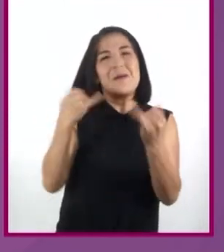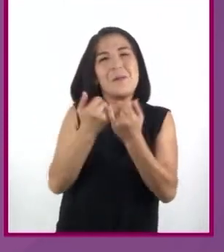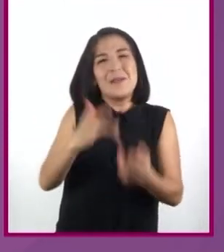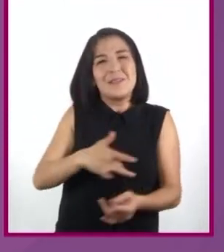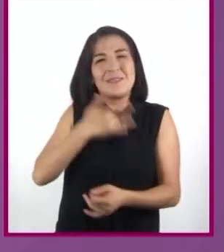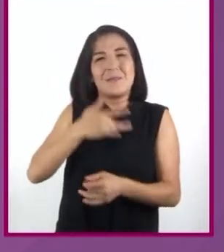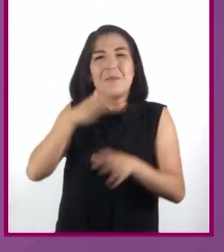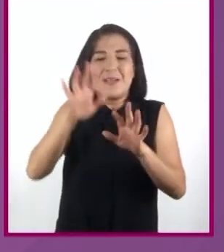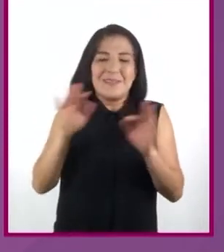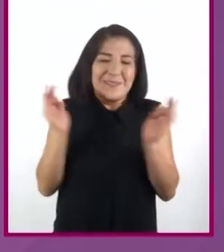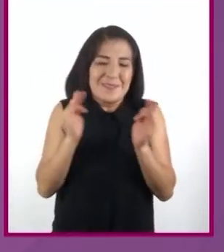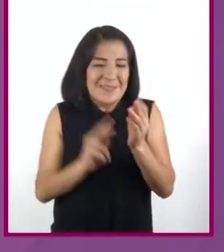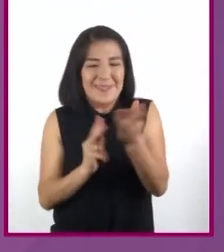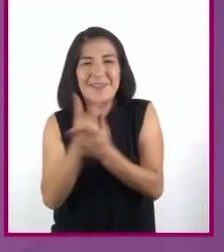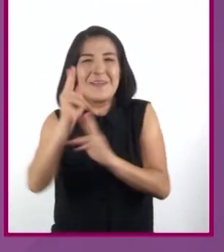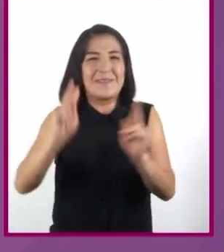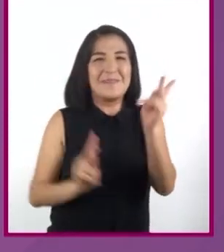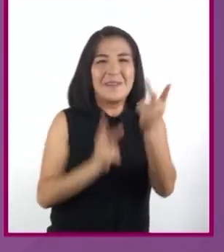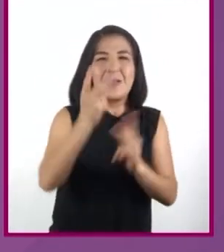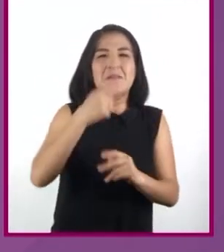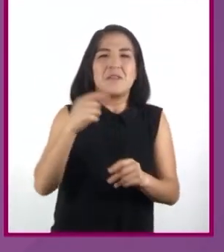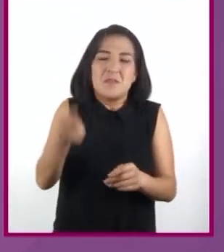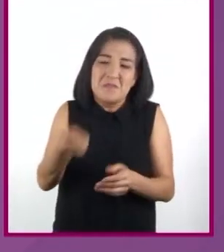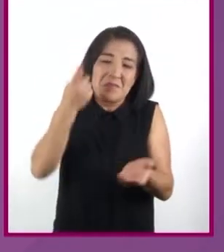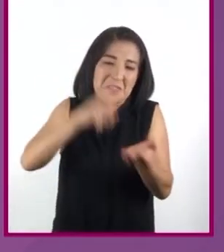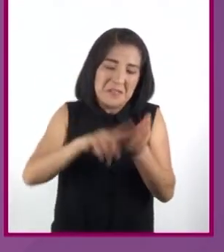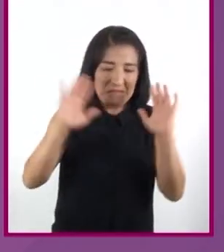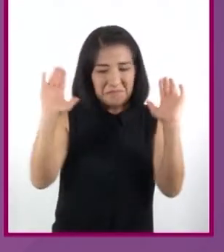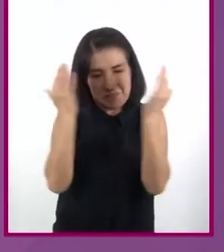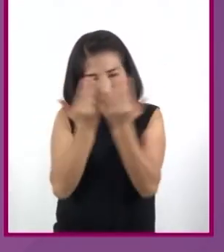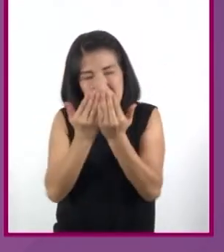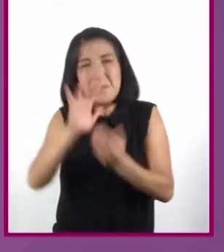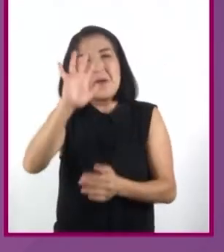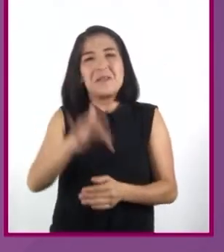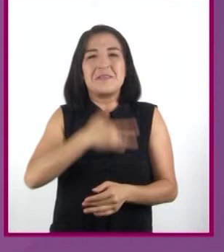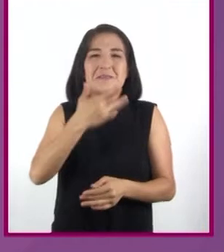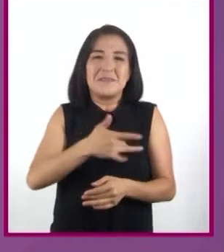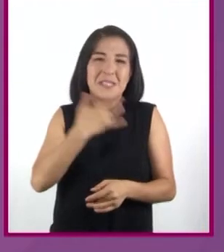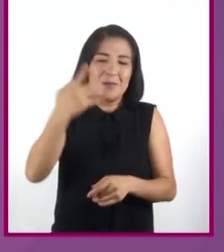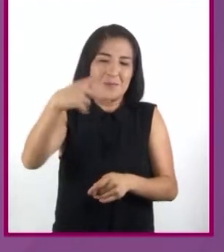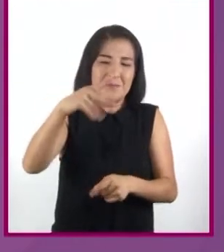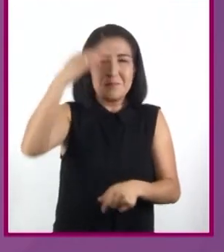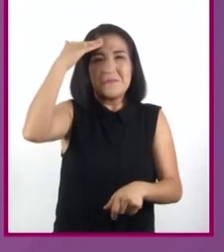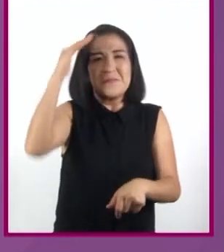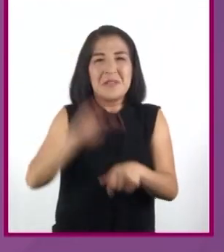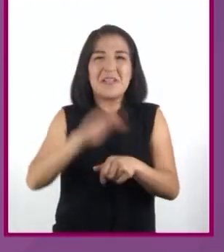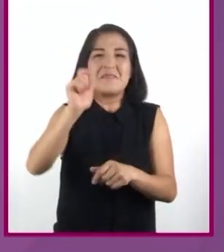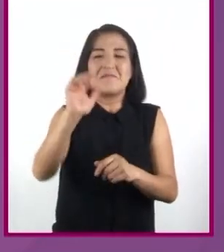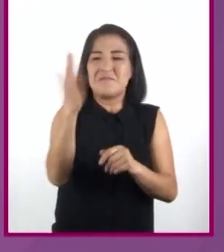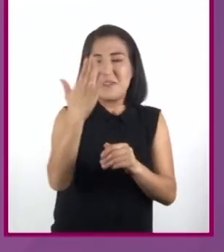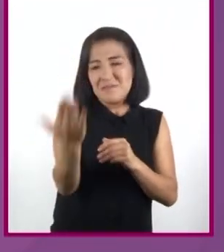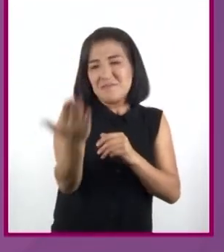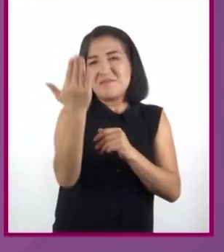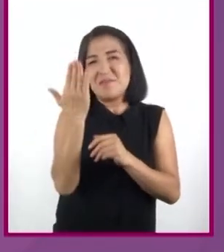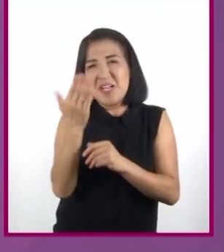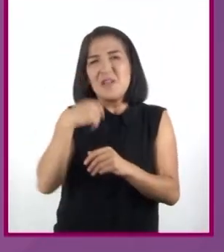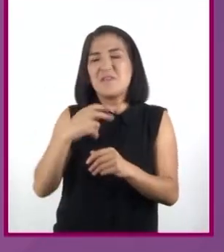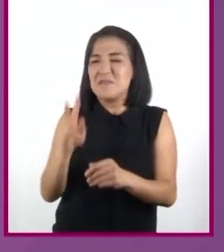rodeada de hierbas, encerrada en sí misma y condenada a la memoria y a su variado espejo. La